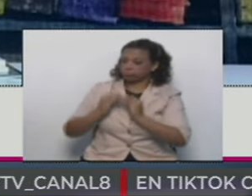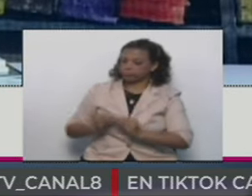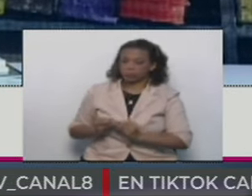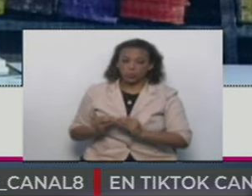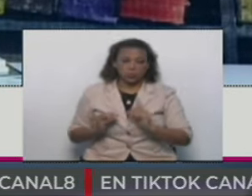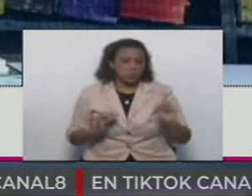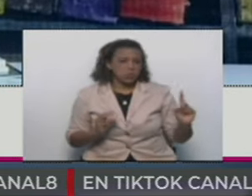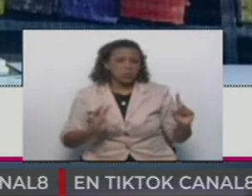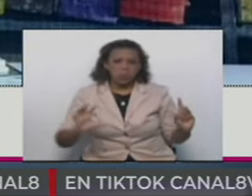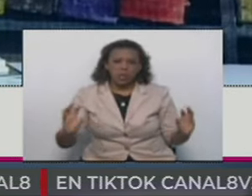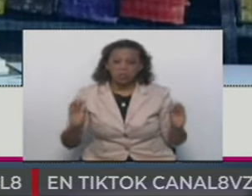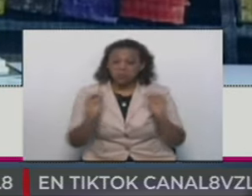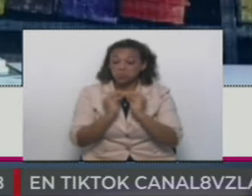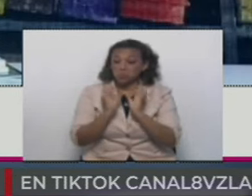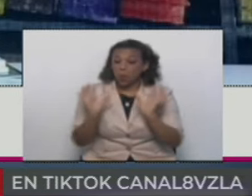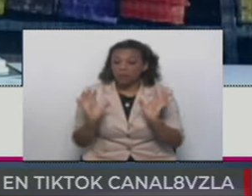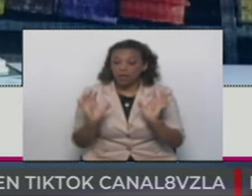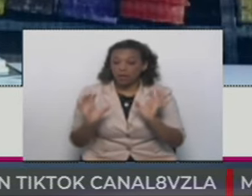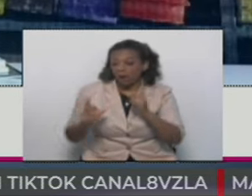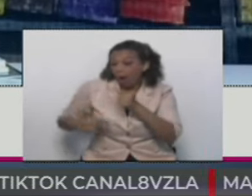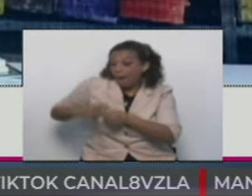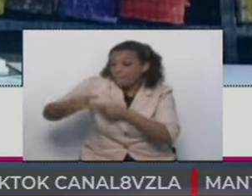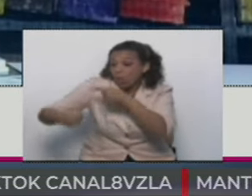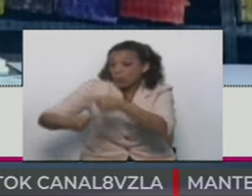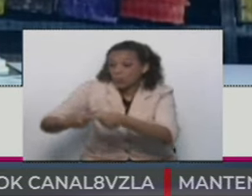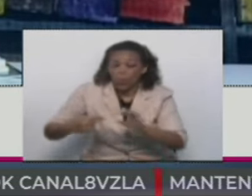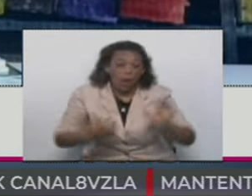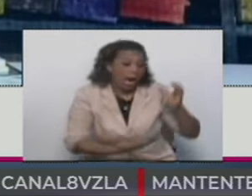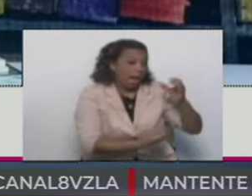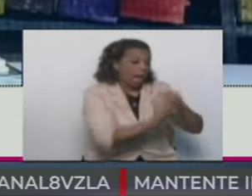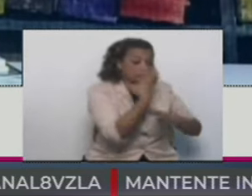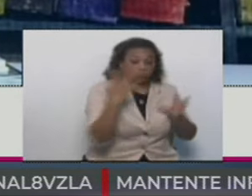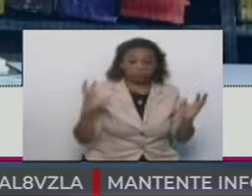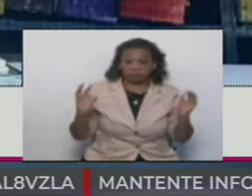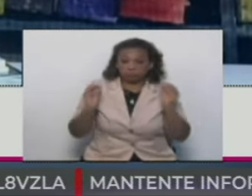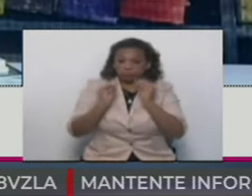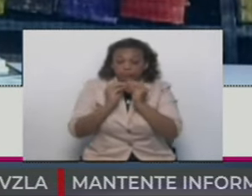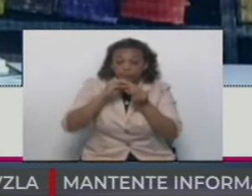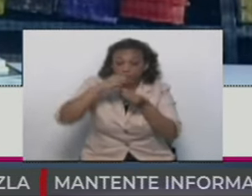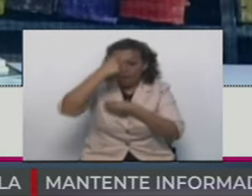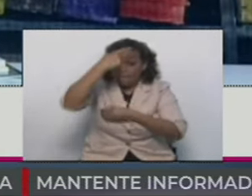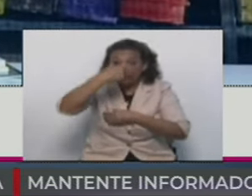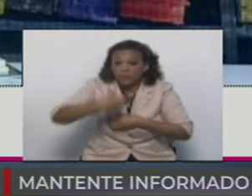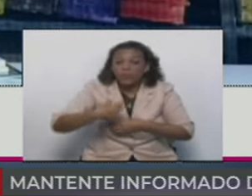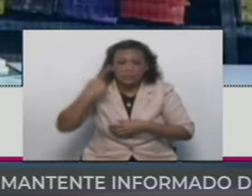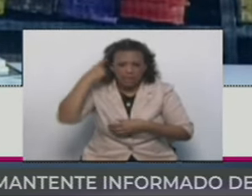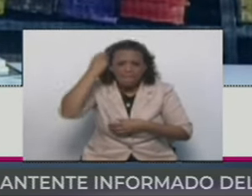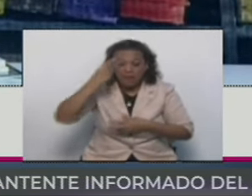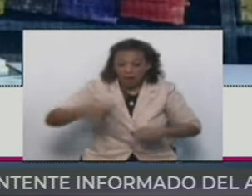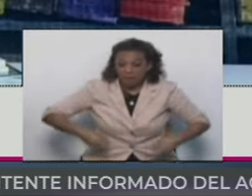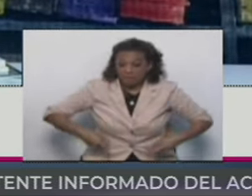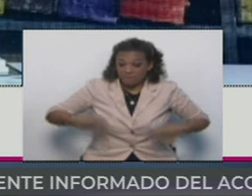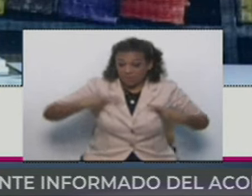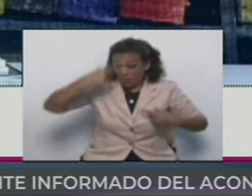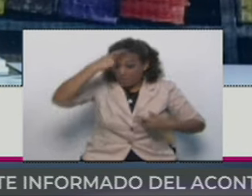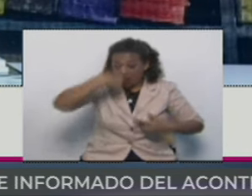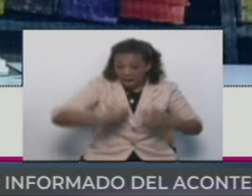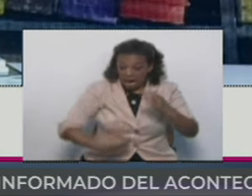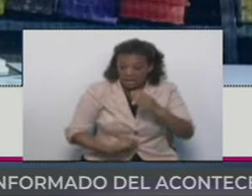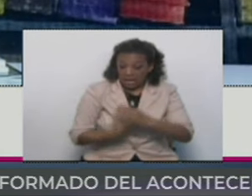Yo creo que somos las dos cosas. Yo creo que hay un creador, pero también creo que la vida al